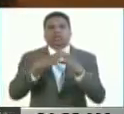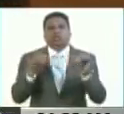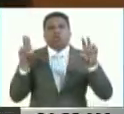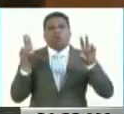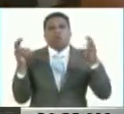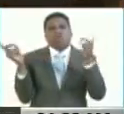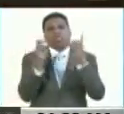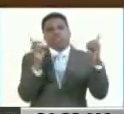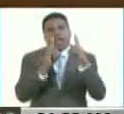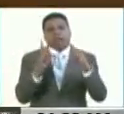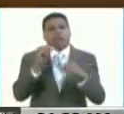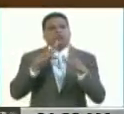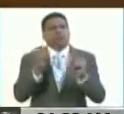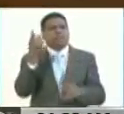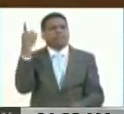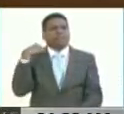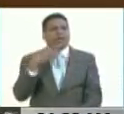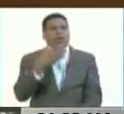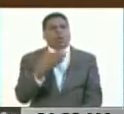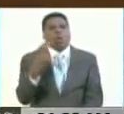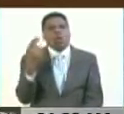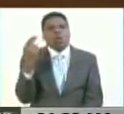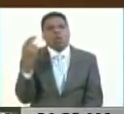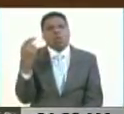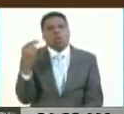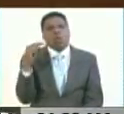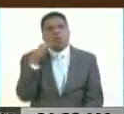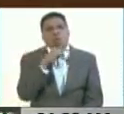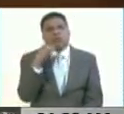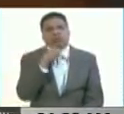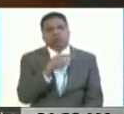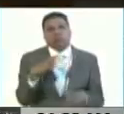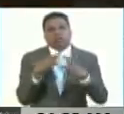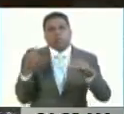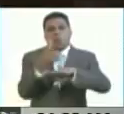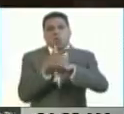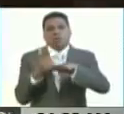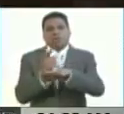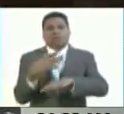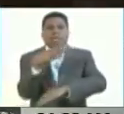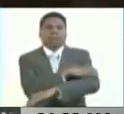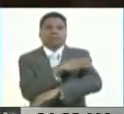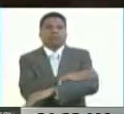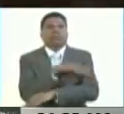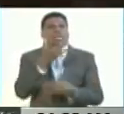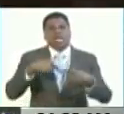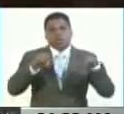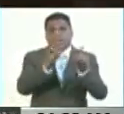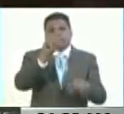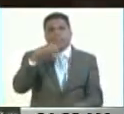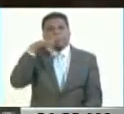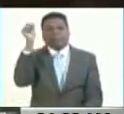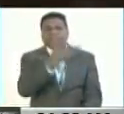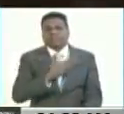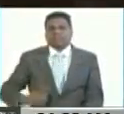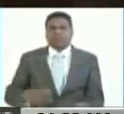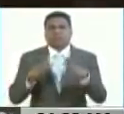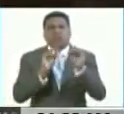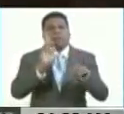iniciado el pasado mes de octubre entre el gobierno y la oposición. Asimismo, el presidente informó que tras el proceso